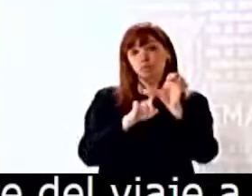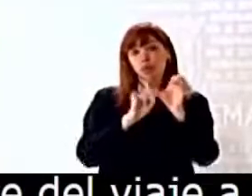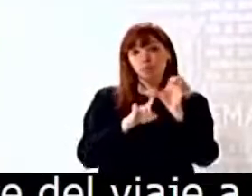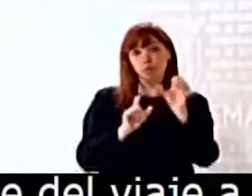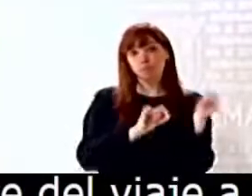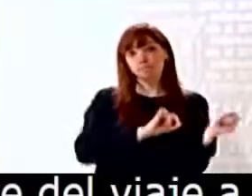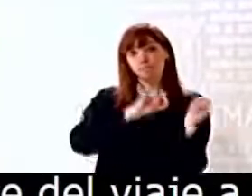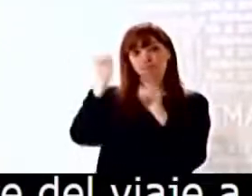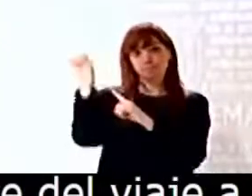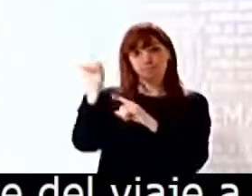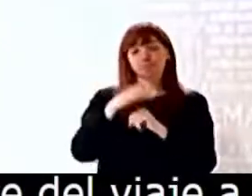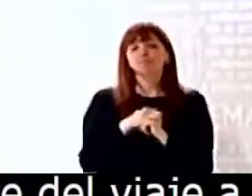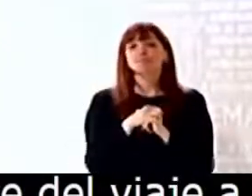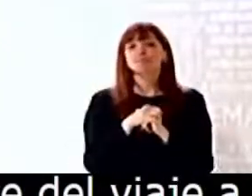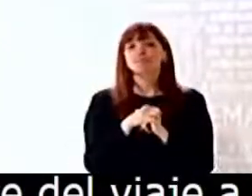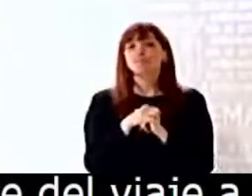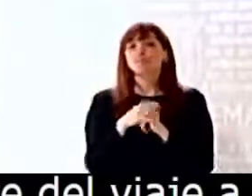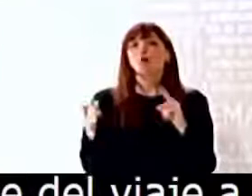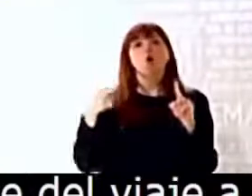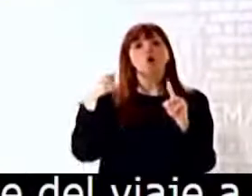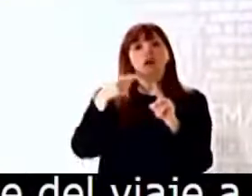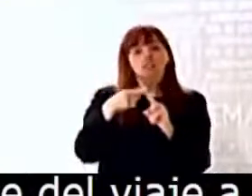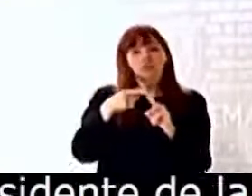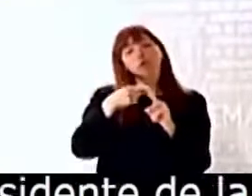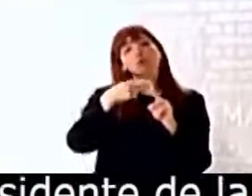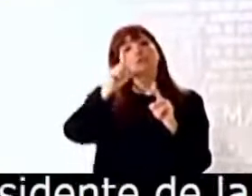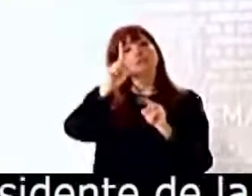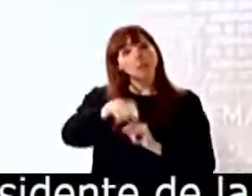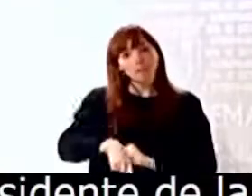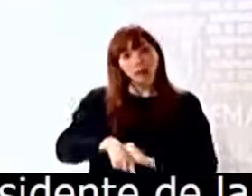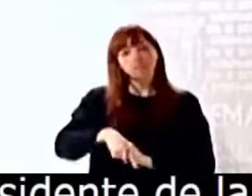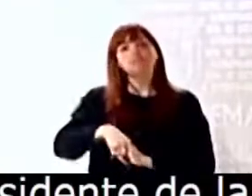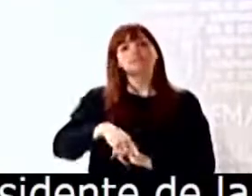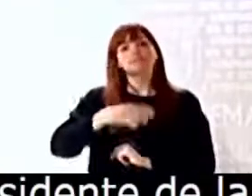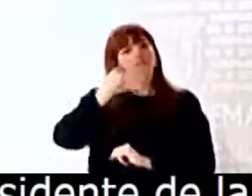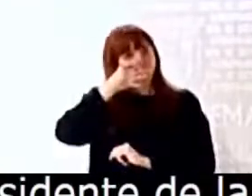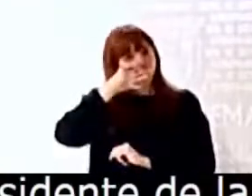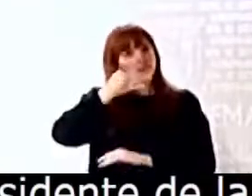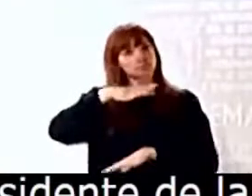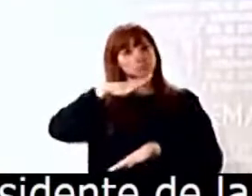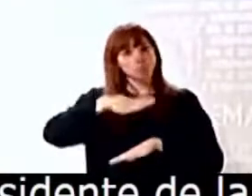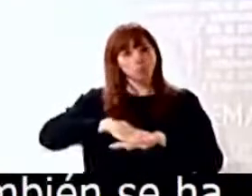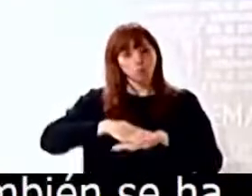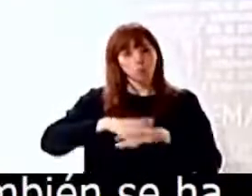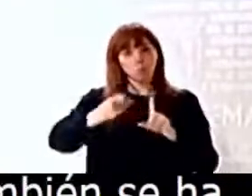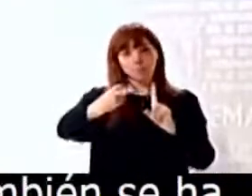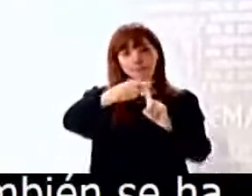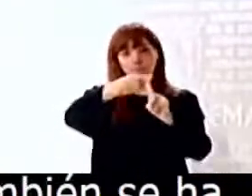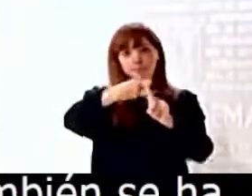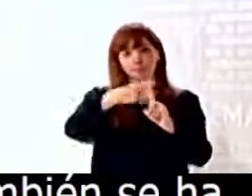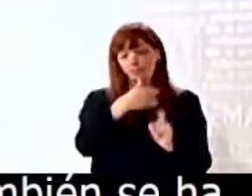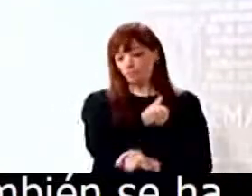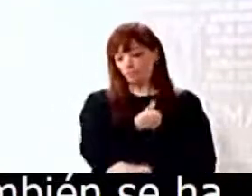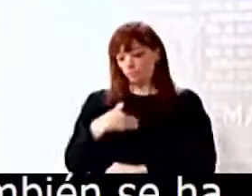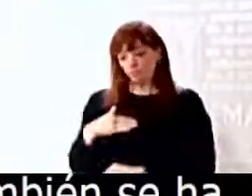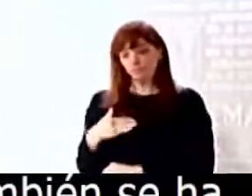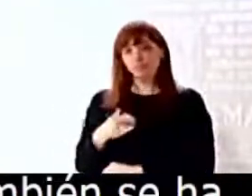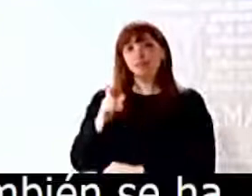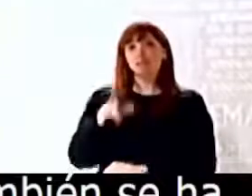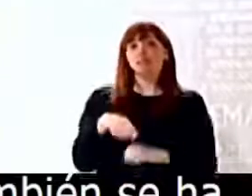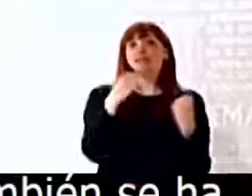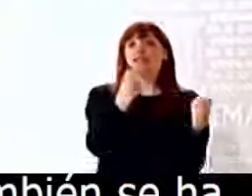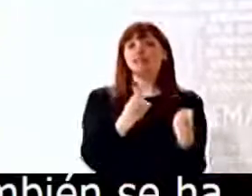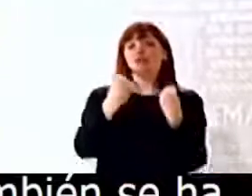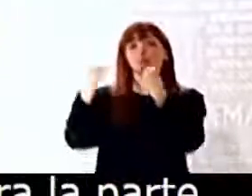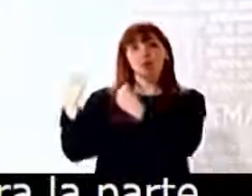de Extremadura. Un objetivo que también se ha visto cumplimentado con otra parte, que era la parte